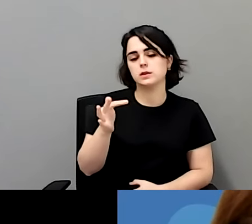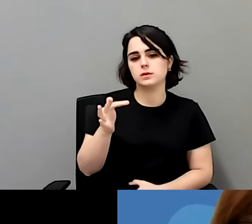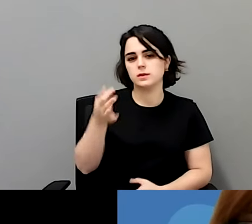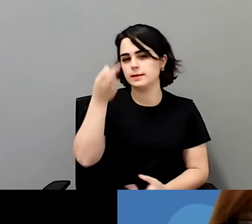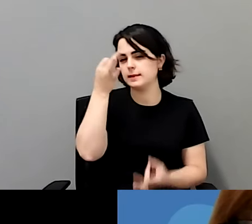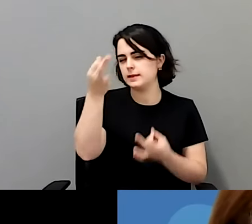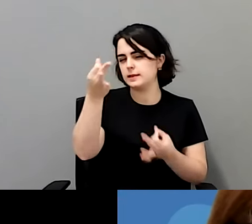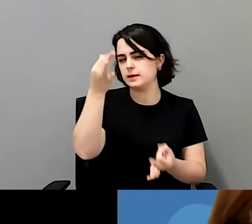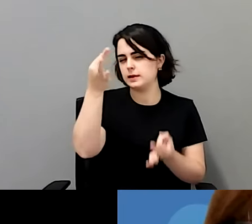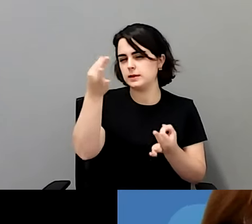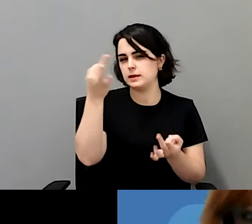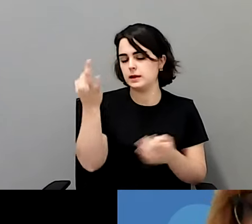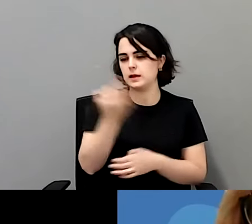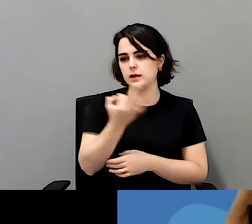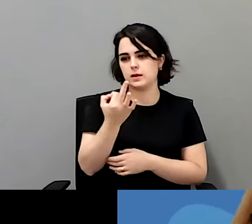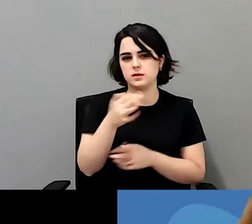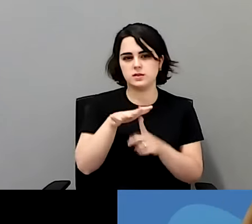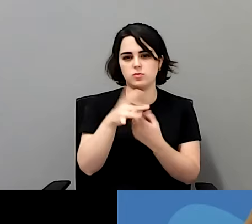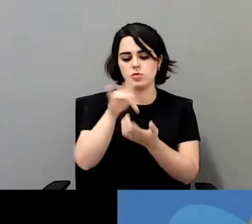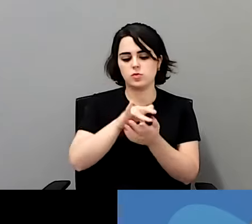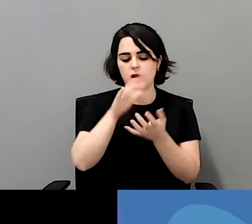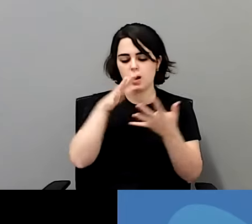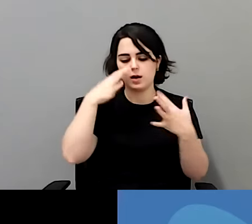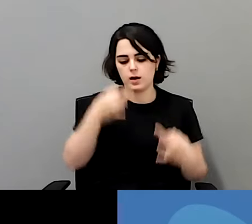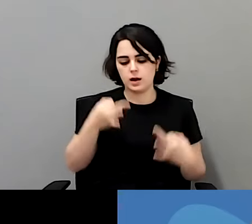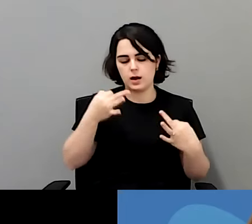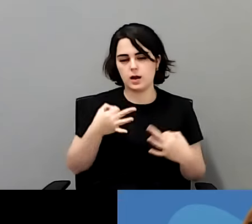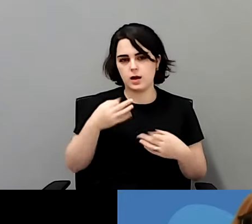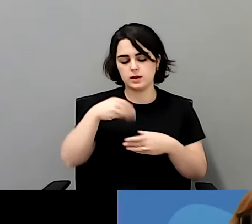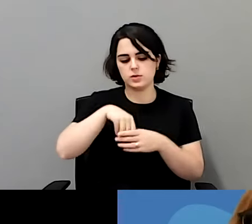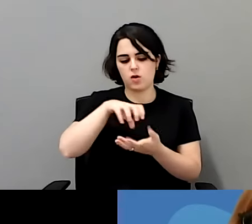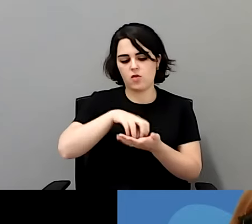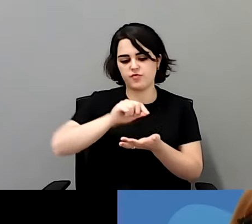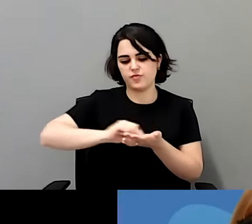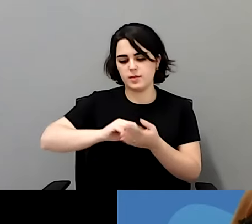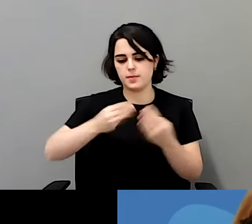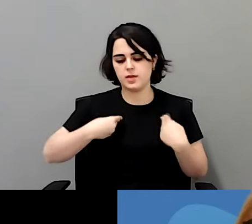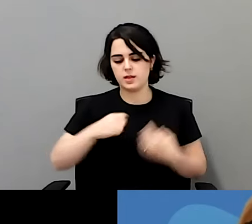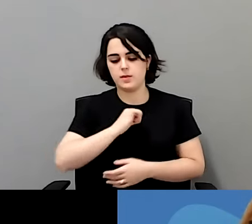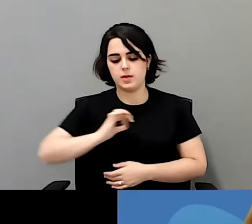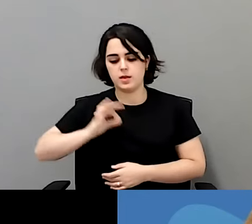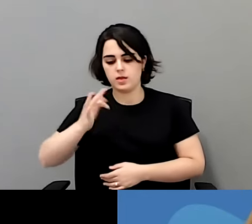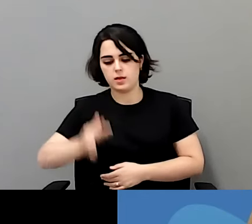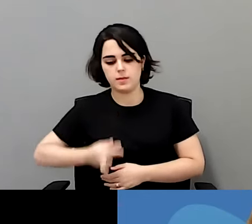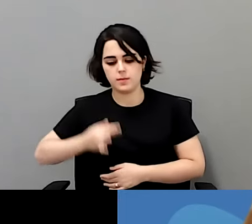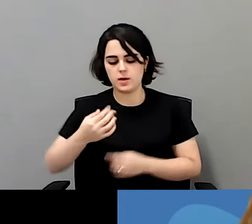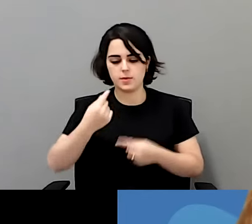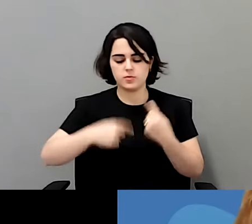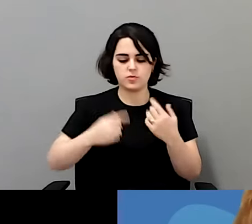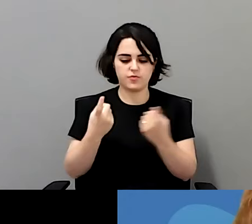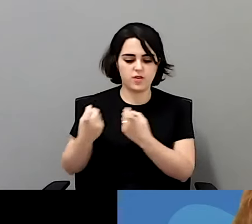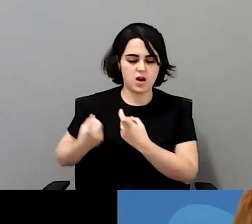detallar qué está ocurriendo en la práctica con las oficinas de vida independiente y cómo la falta de presupuesto